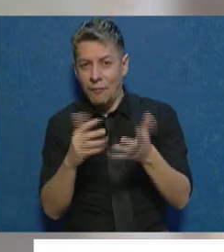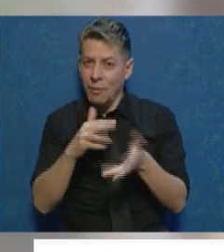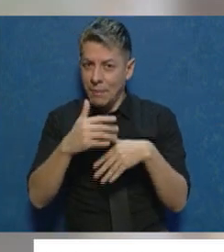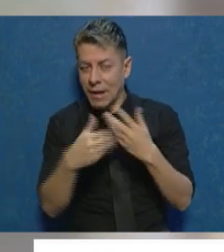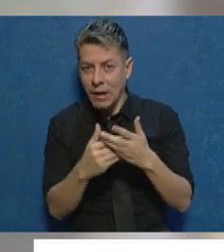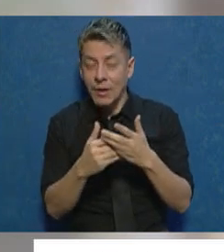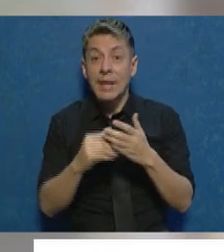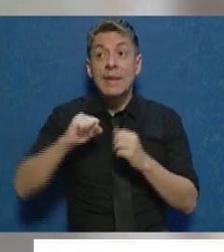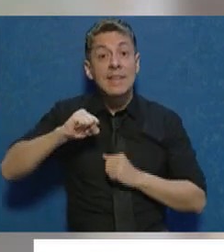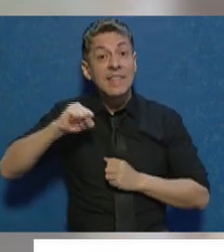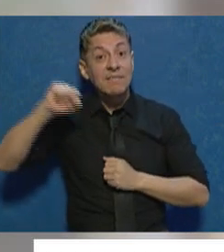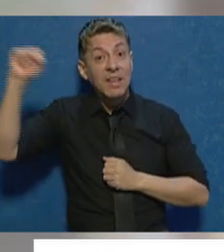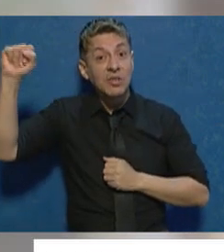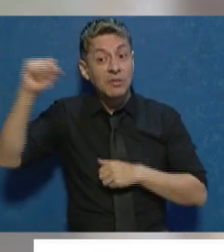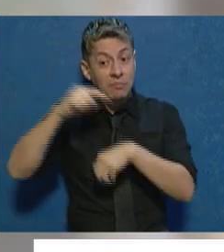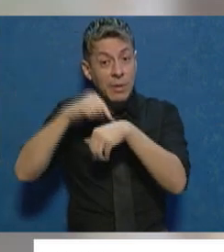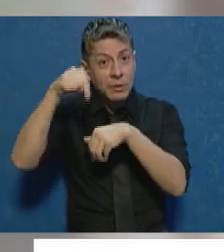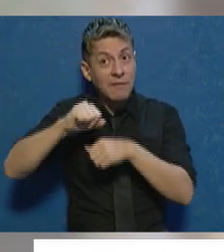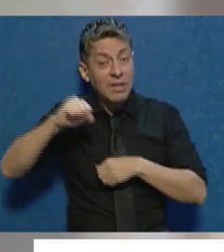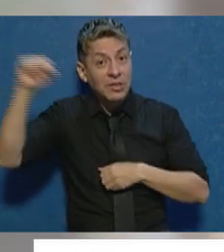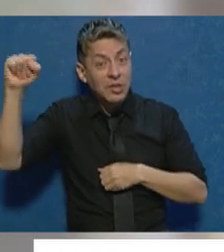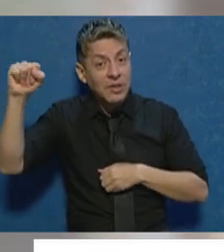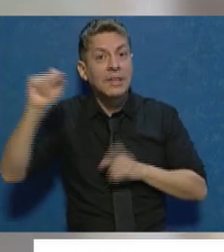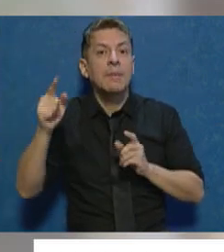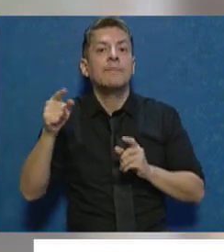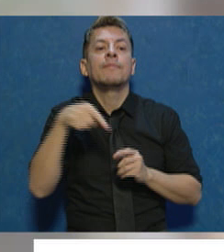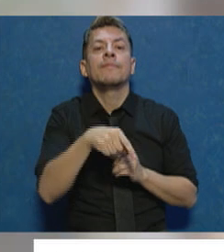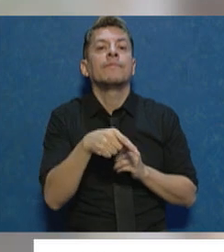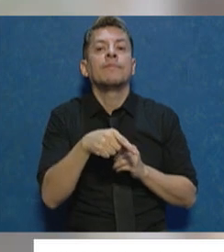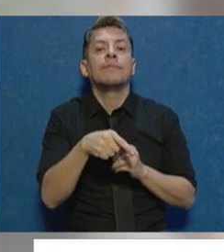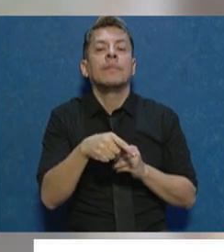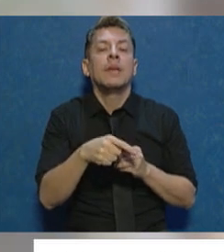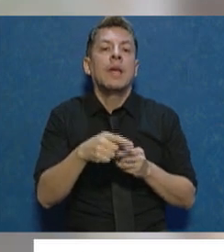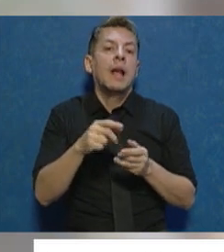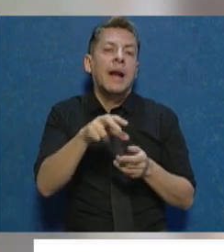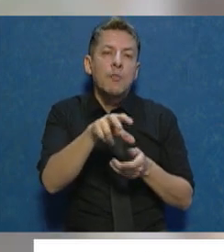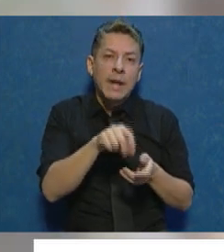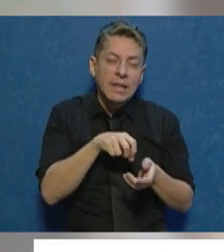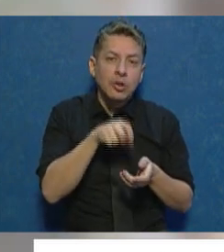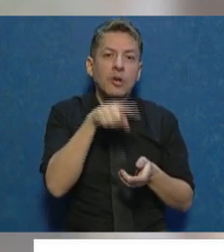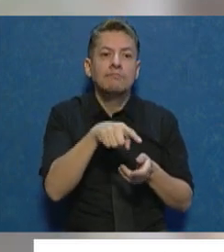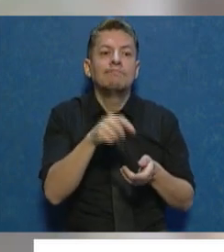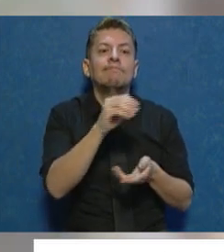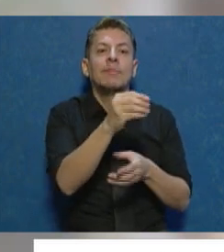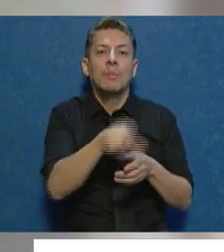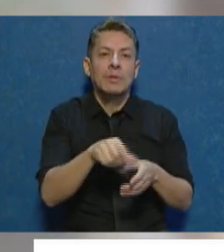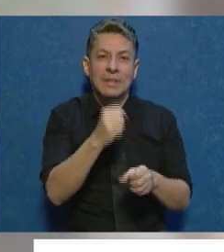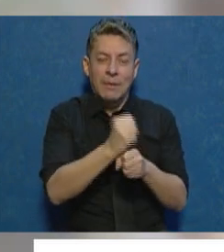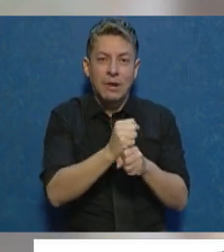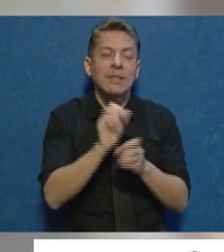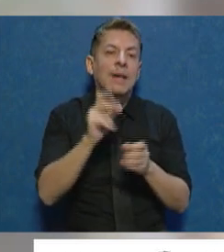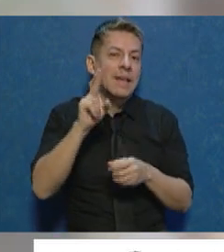la inflación del momento y la remuneración impunible promedio de los trabajadores, que es el